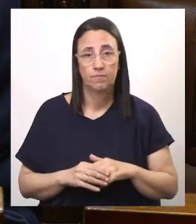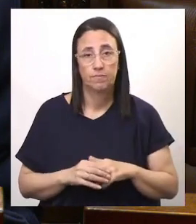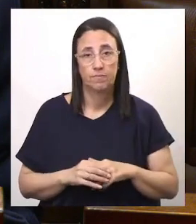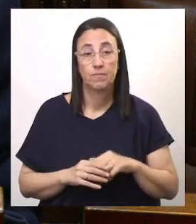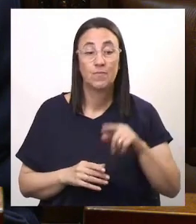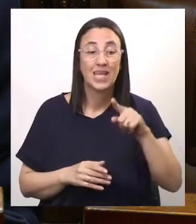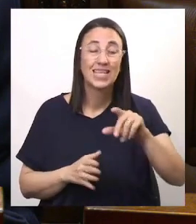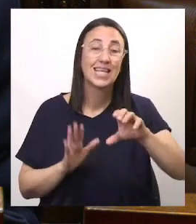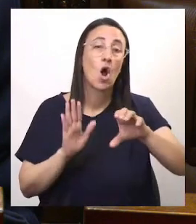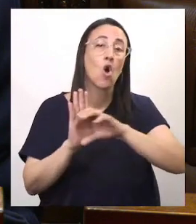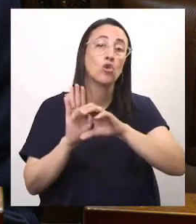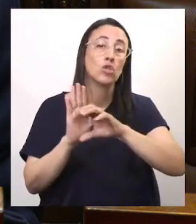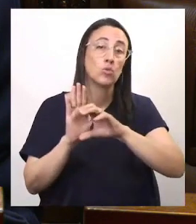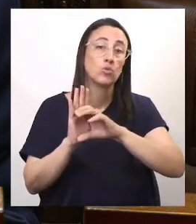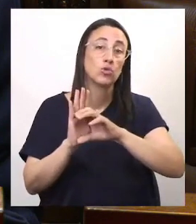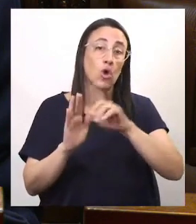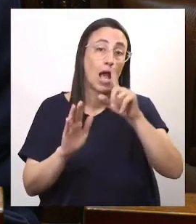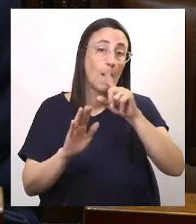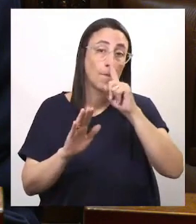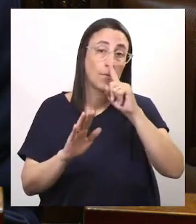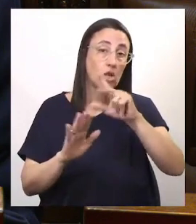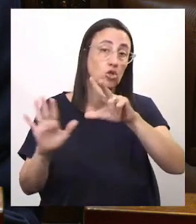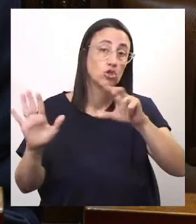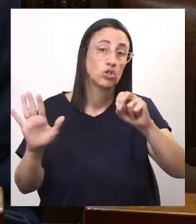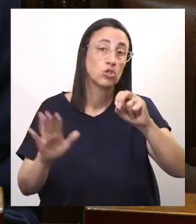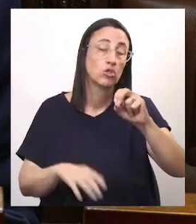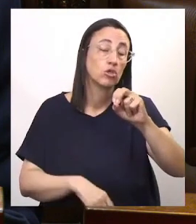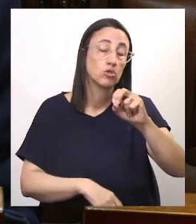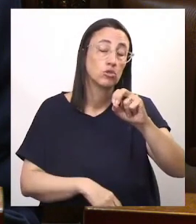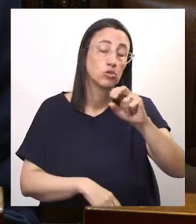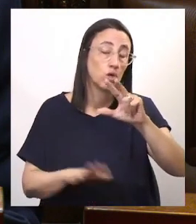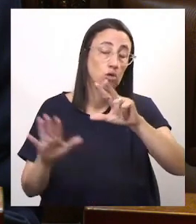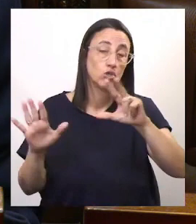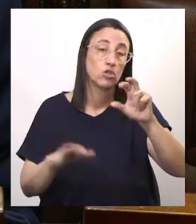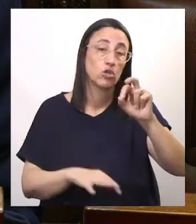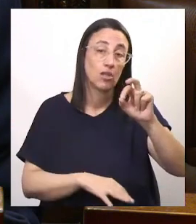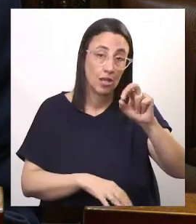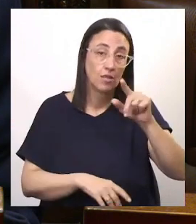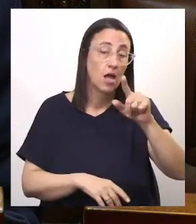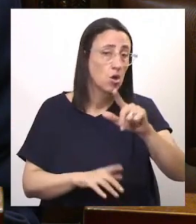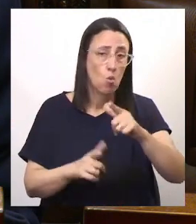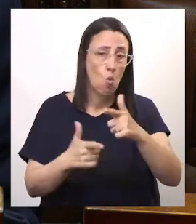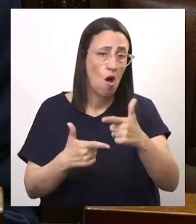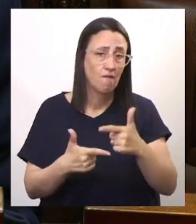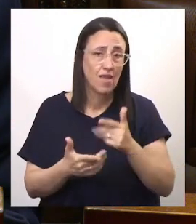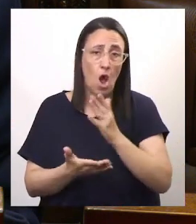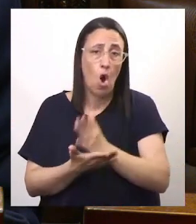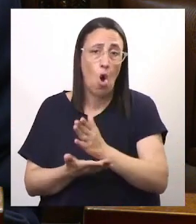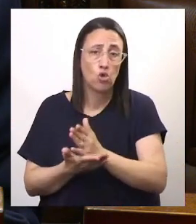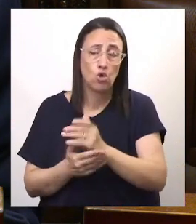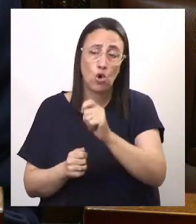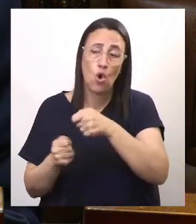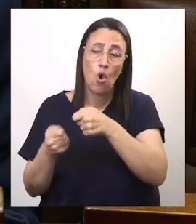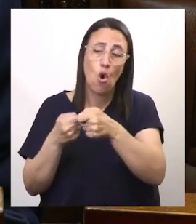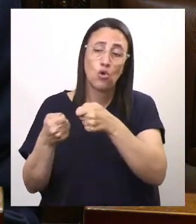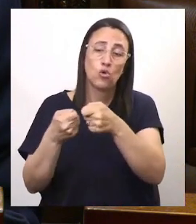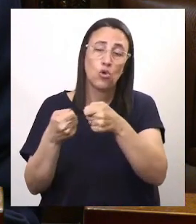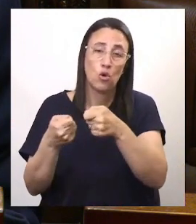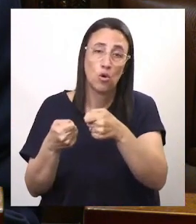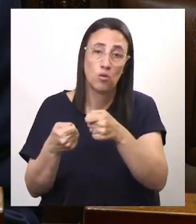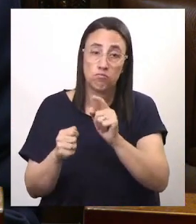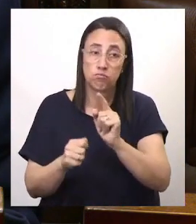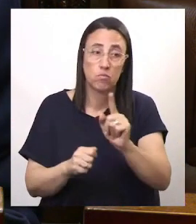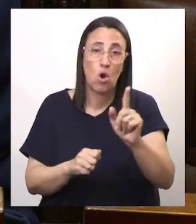Y en esa Constitución no se preveía ninguna forma de contralor de los poderes, sino por los mismos